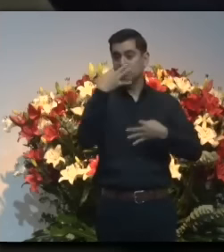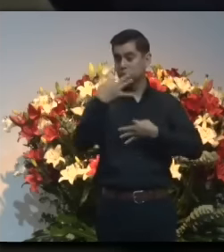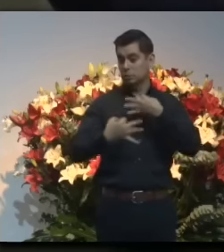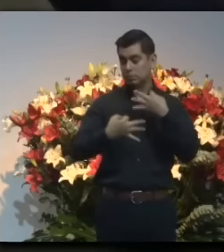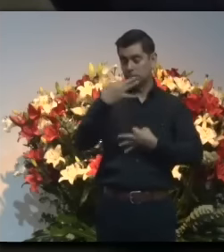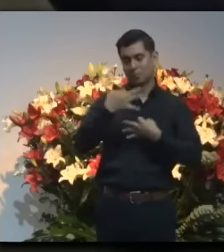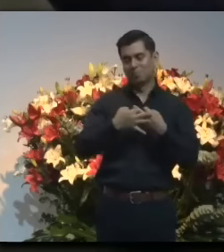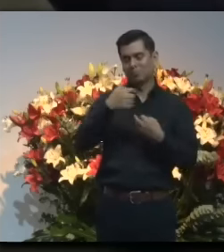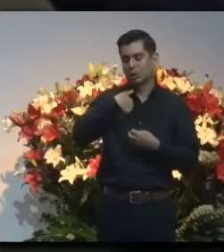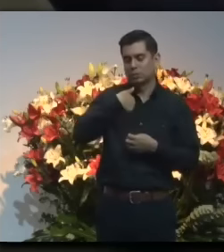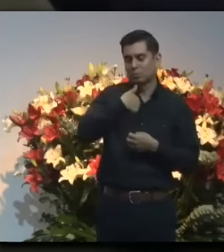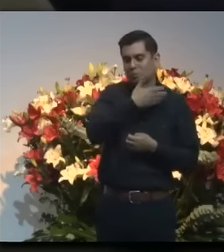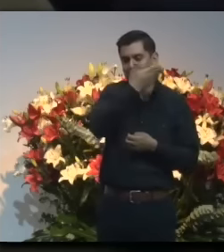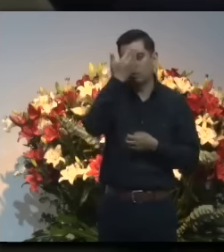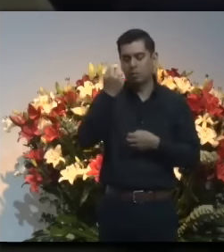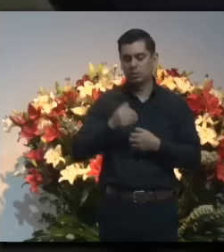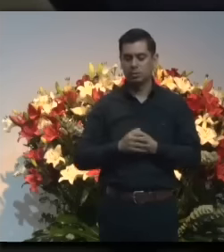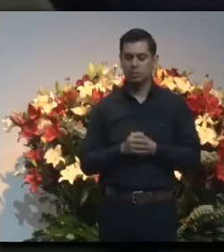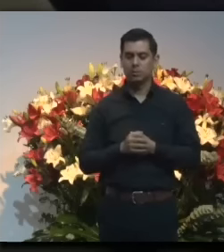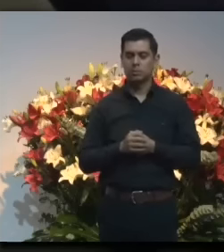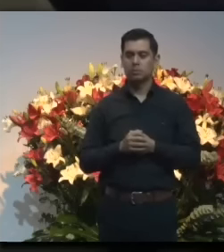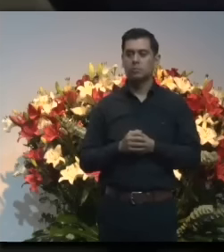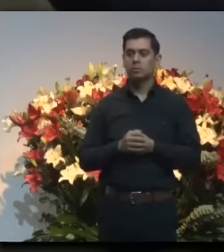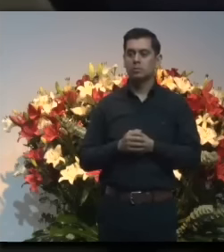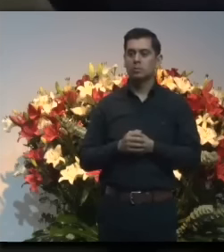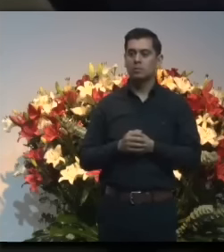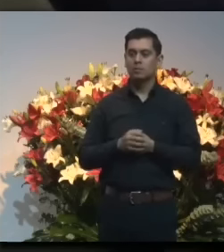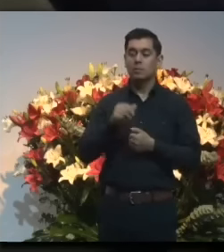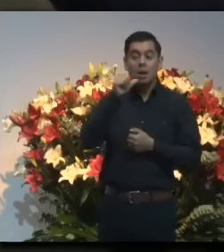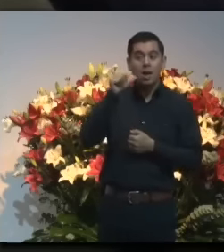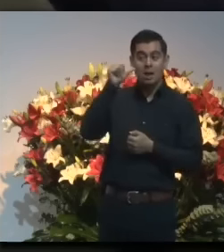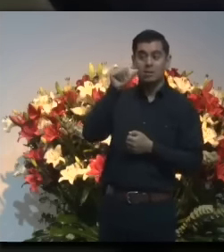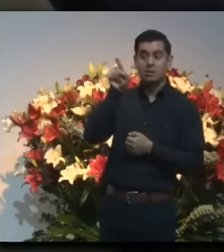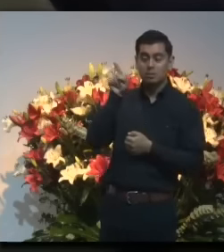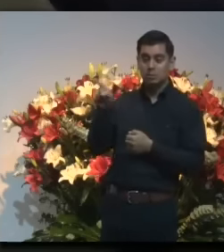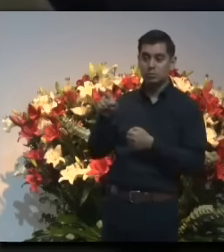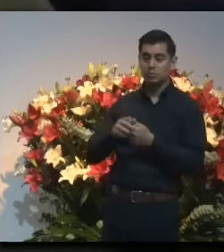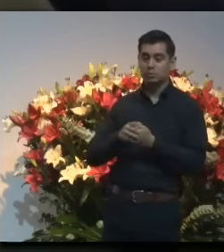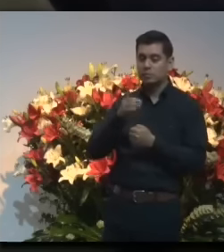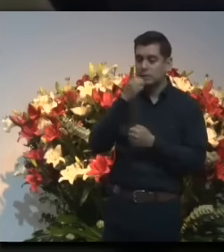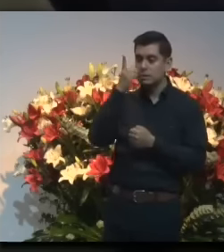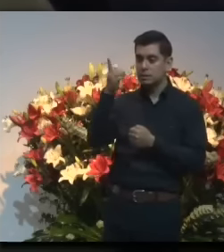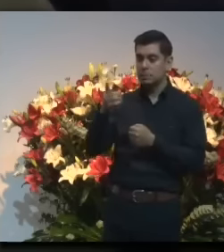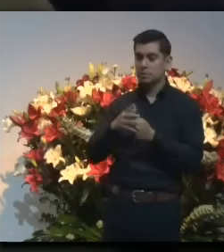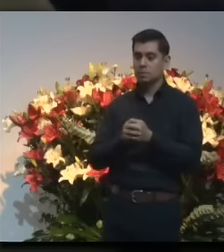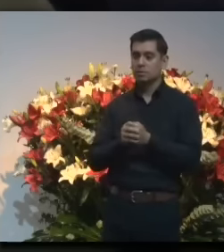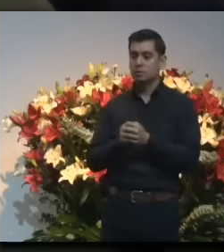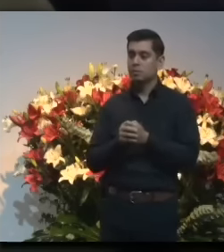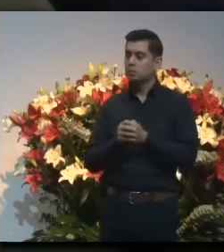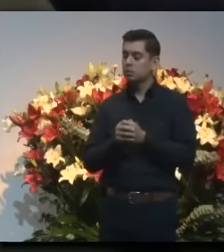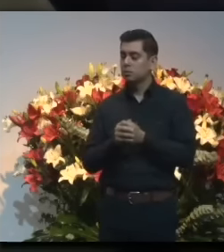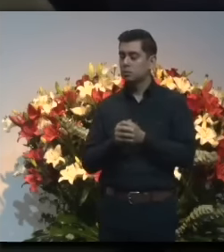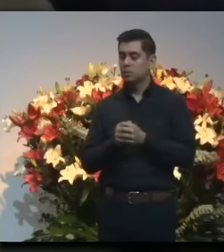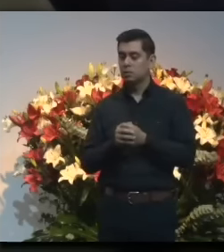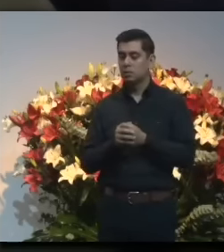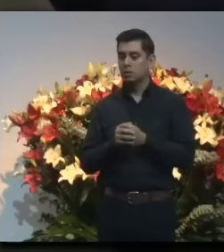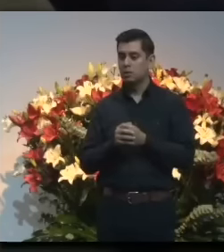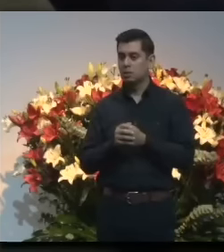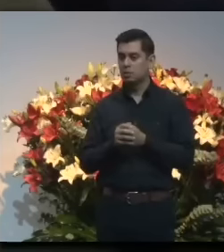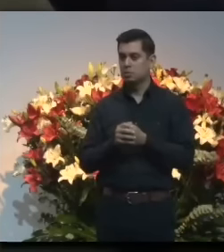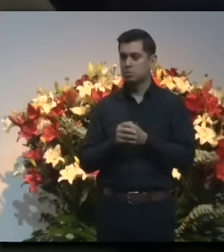este tema, o conectándolo más bien, tú ayer hablabas de esta elección de funcionarios, esta creo que caja de cristal